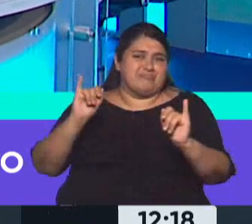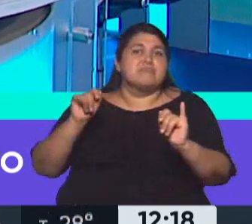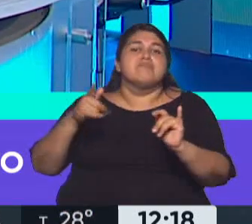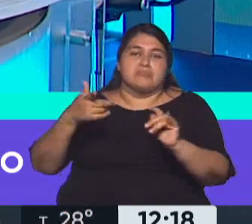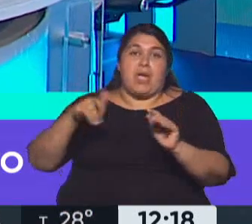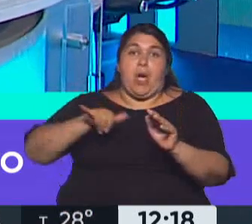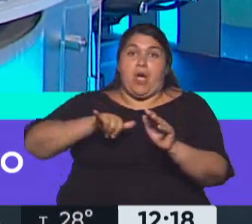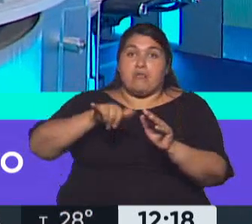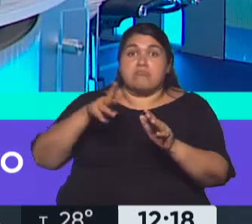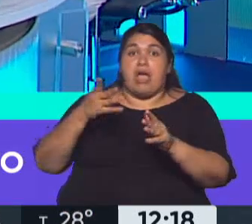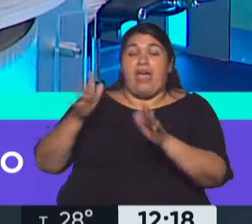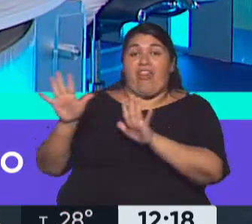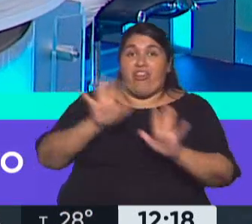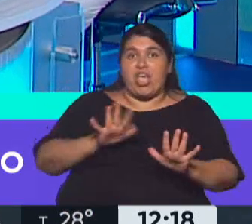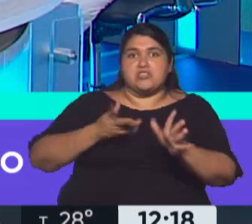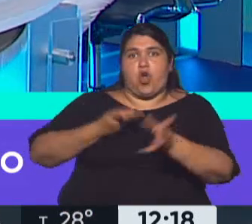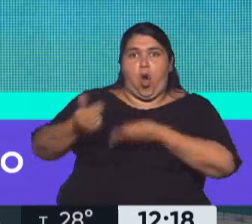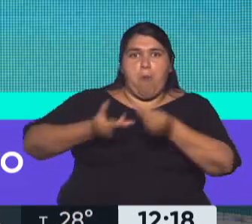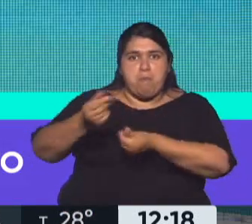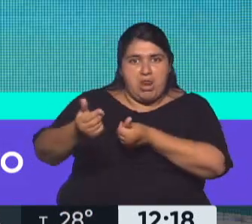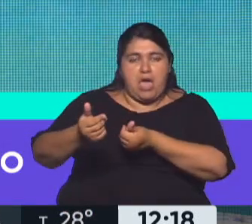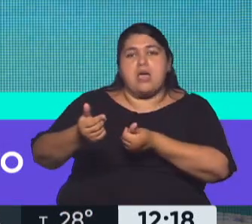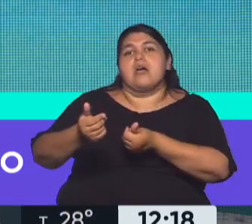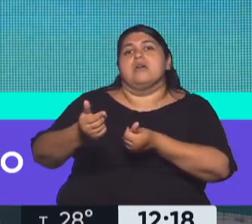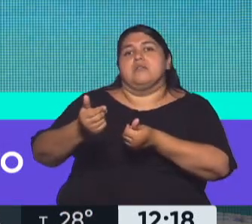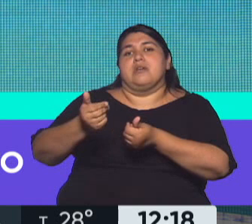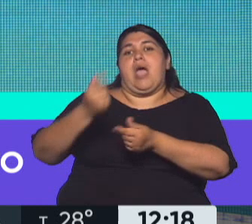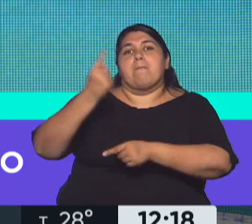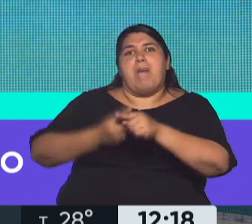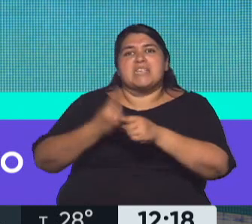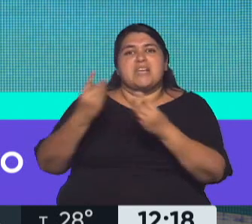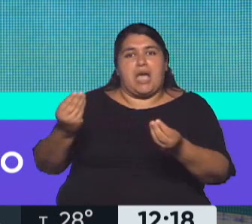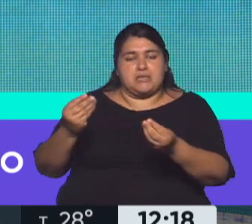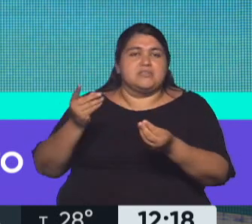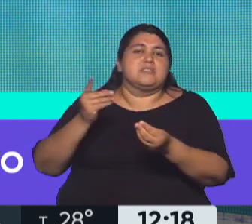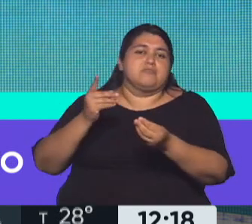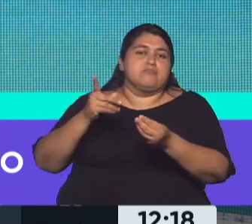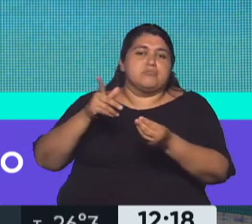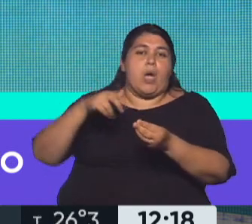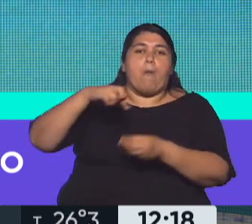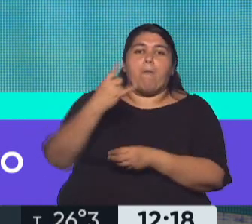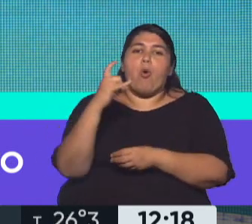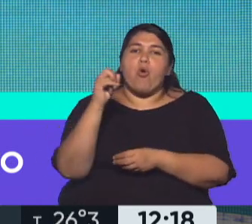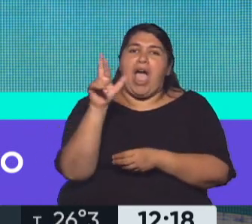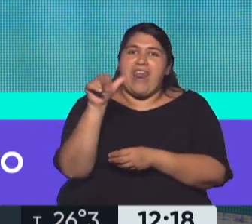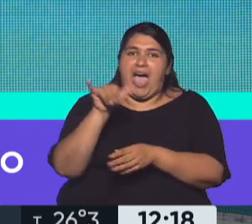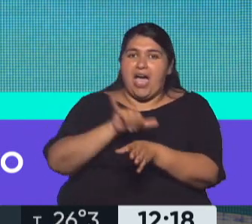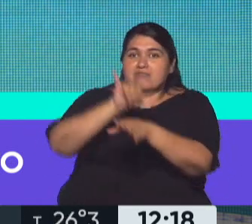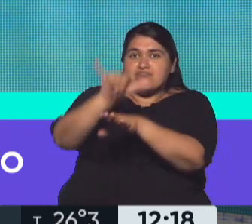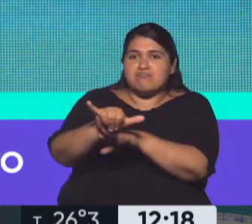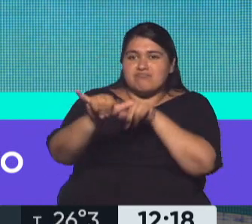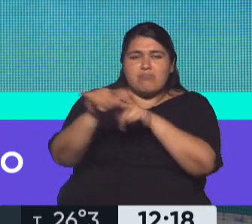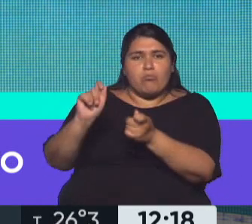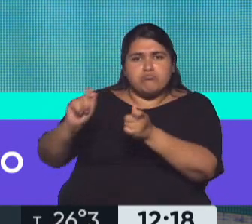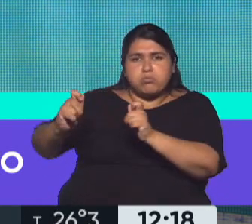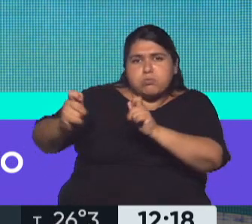compran estos 10 aparatos y además también se incluye la modernización del Pucará, que es un clásico argentino,